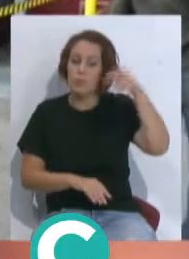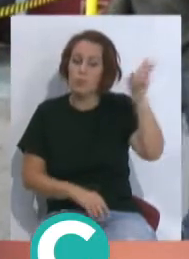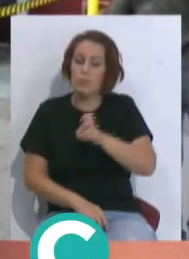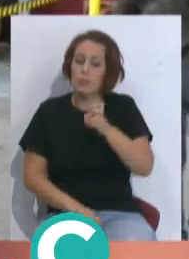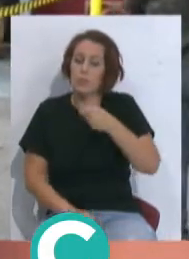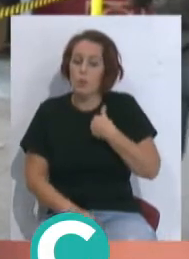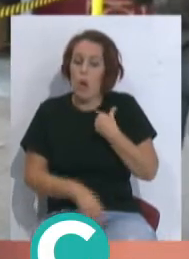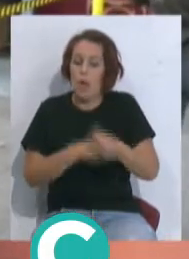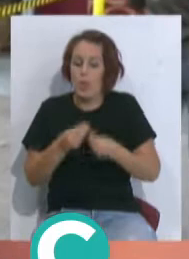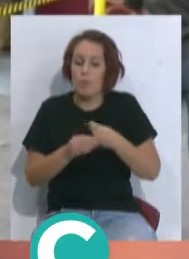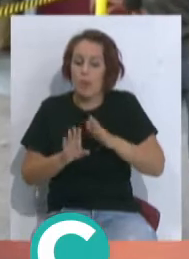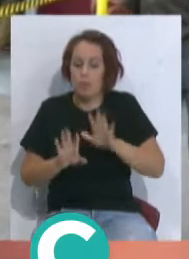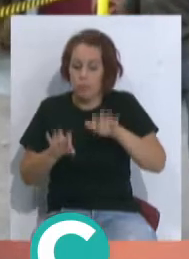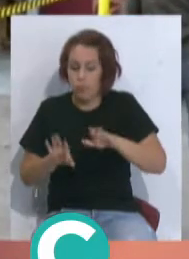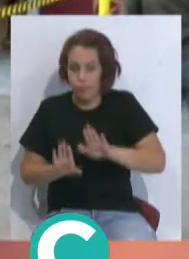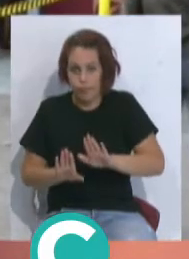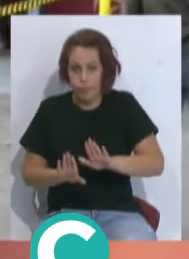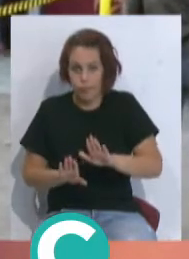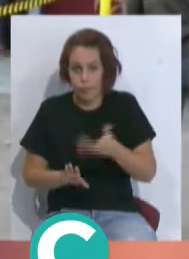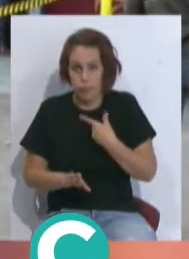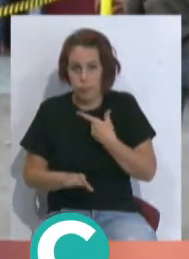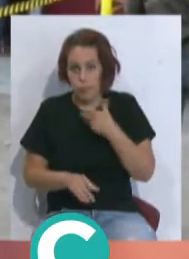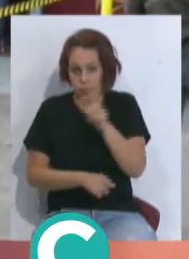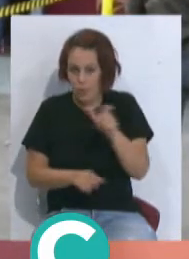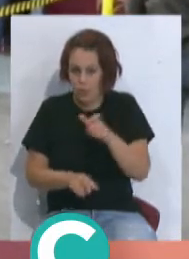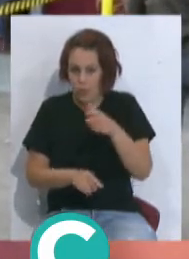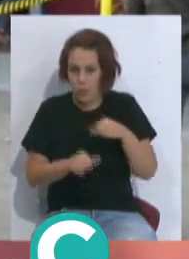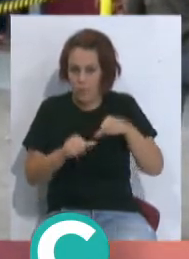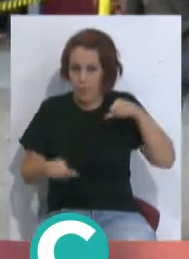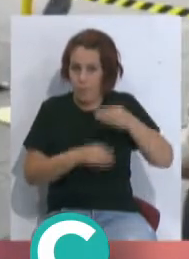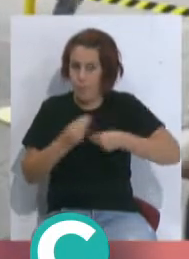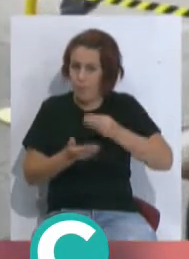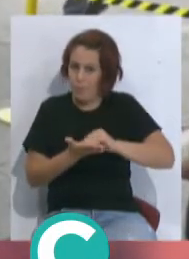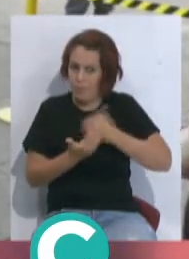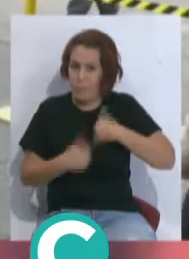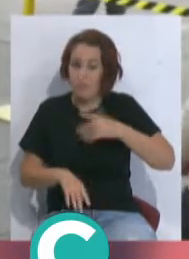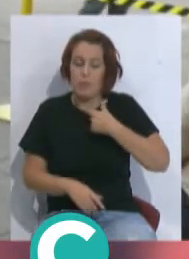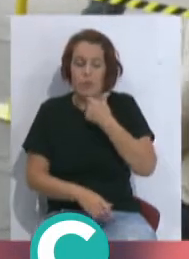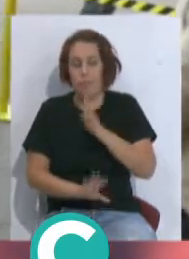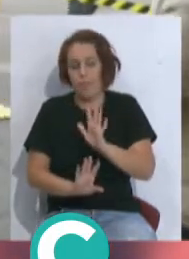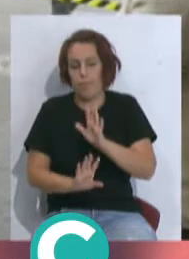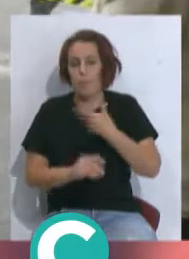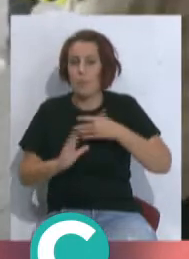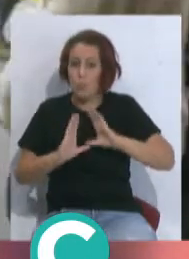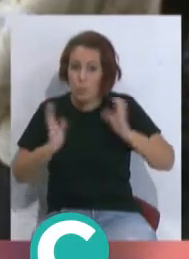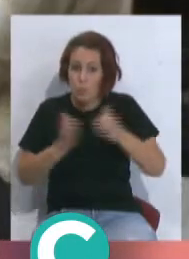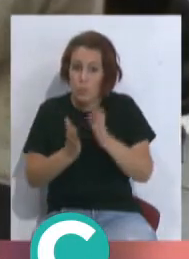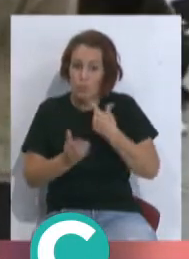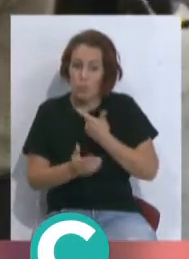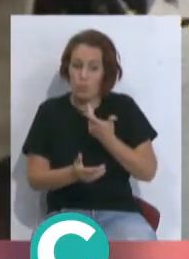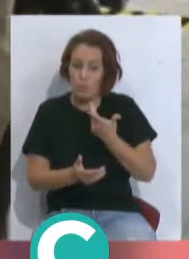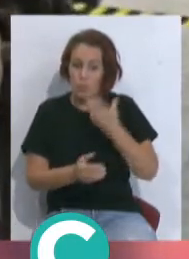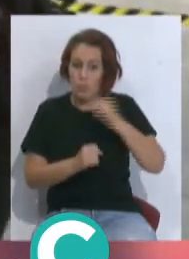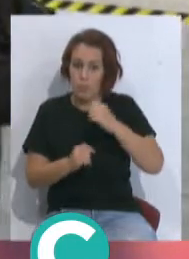hacer, pero me quedo en Cádiz, que son muchos los que lo han hecho ya, ¿no? Y han dicho, no, yo soy una agrupación que ha puesto y